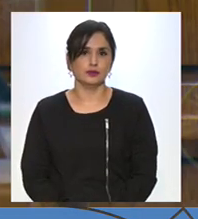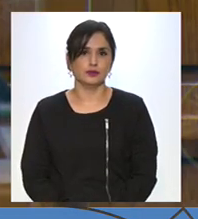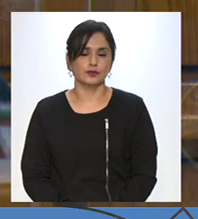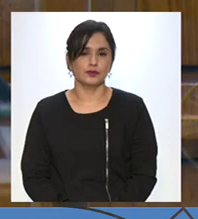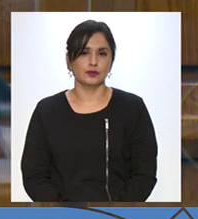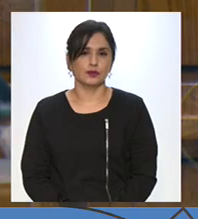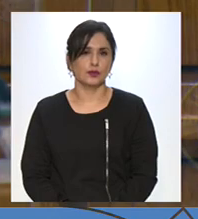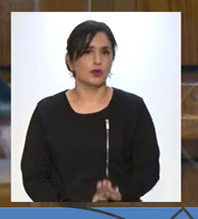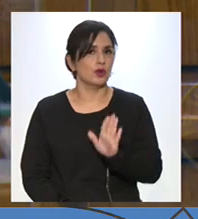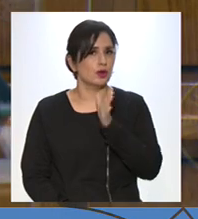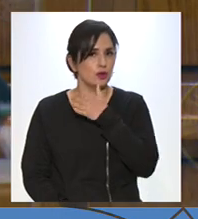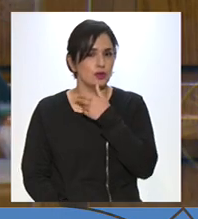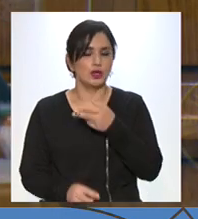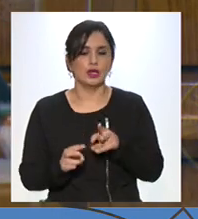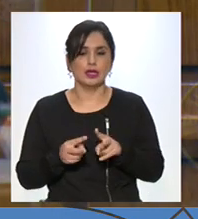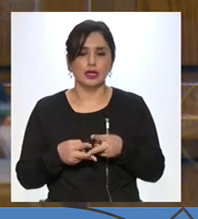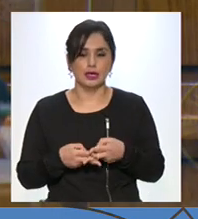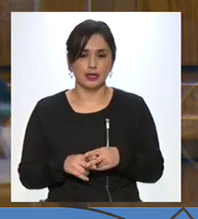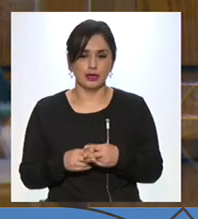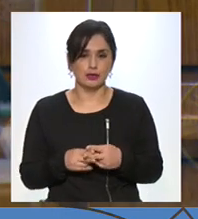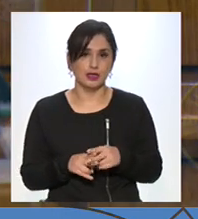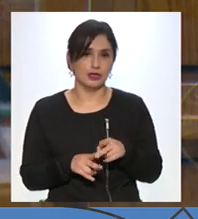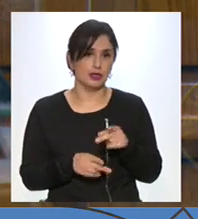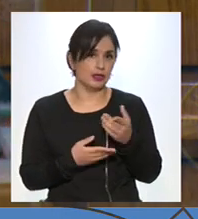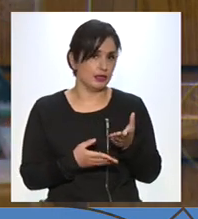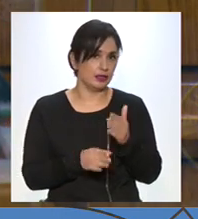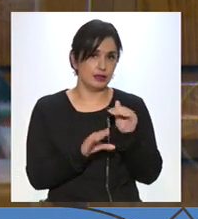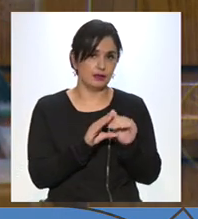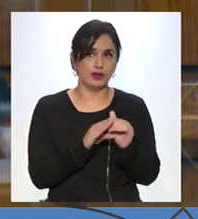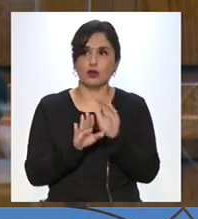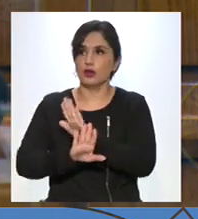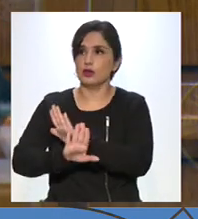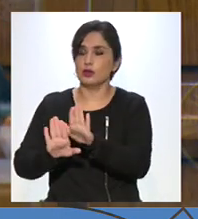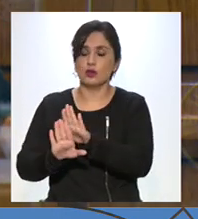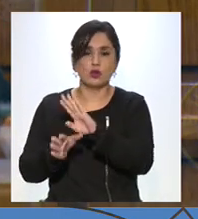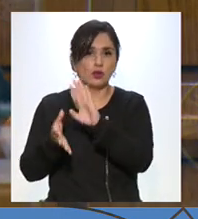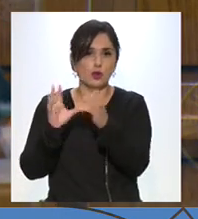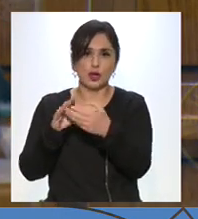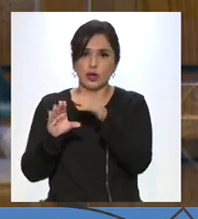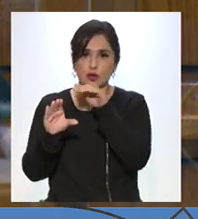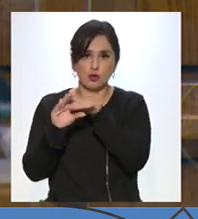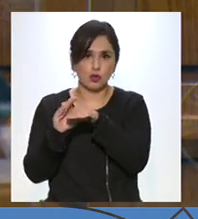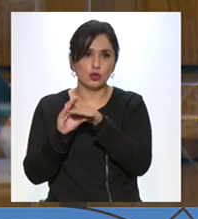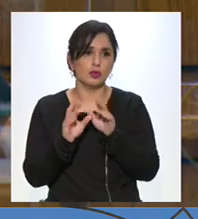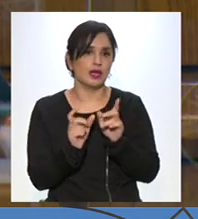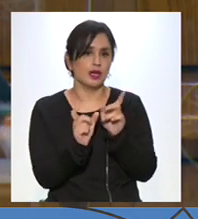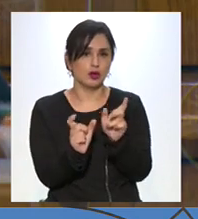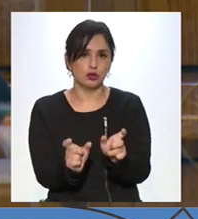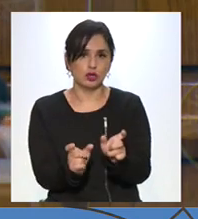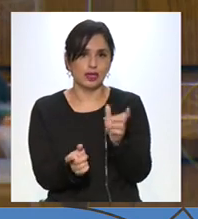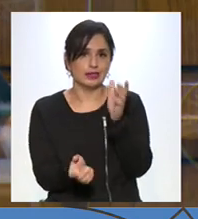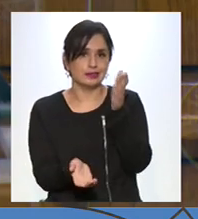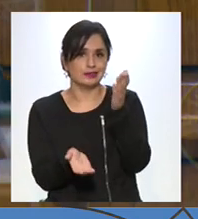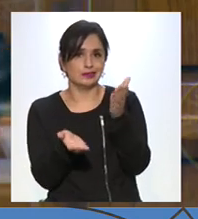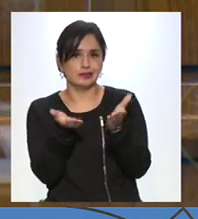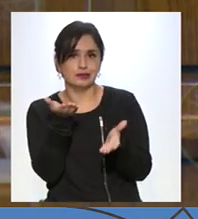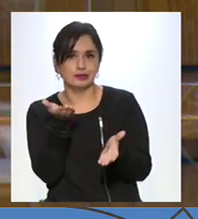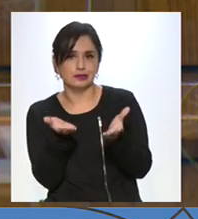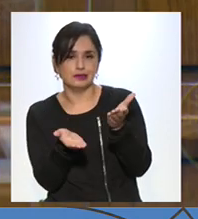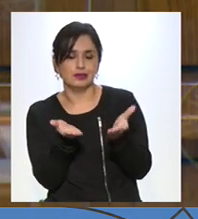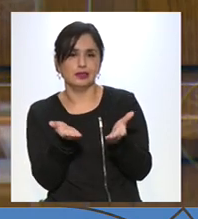hay herramienta que tenga ni este Banco Central ni ningún Banco Central en el mundo para controlar los desequilibrios que